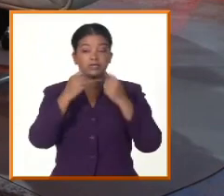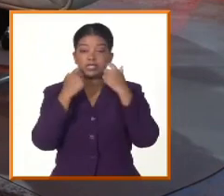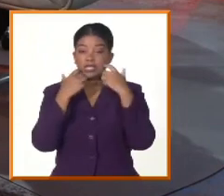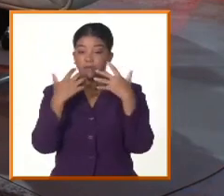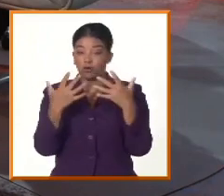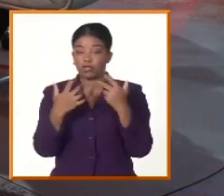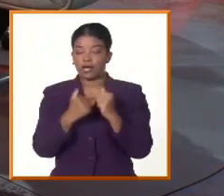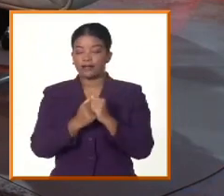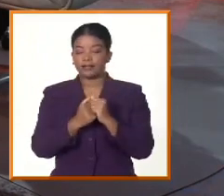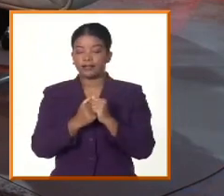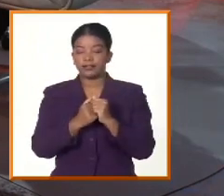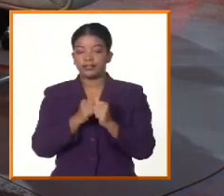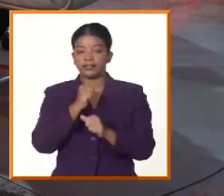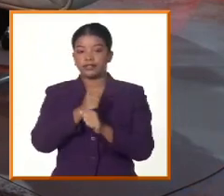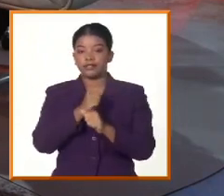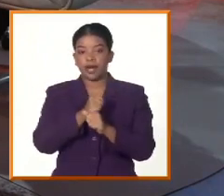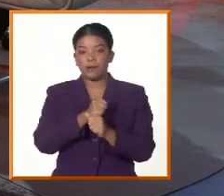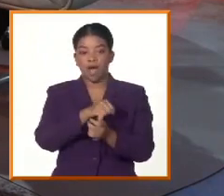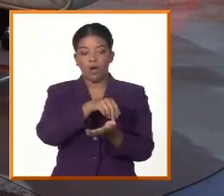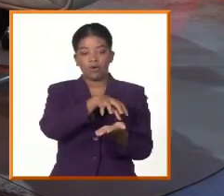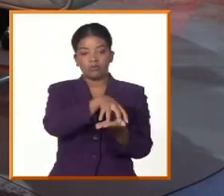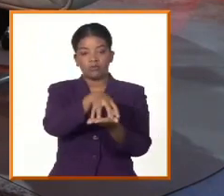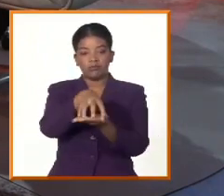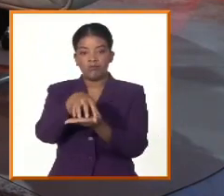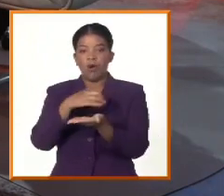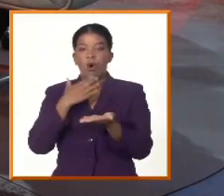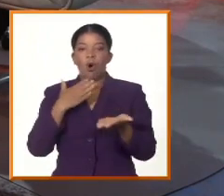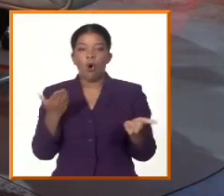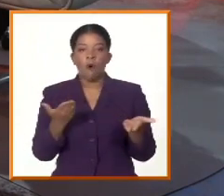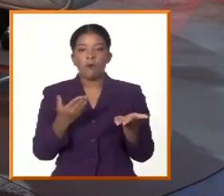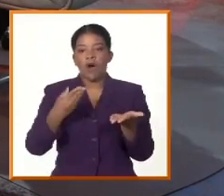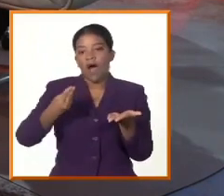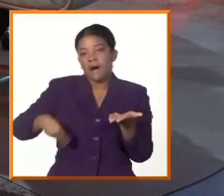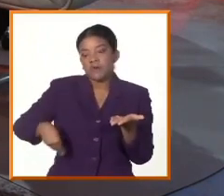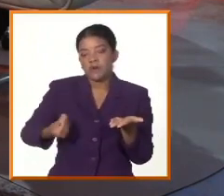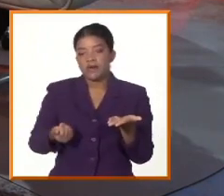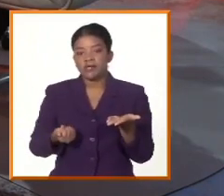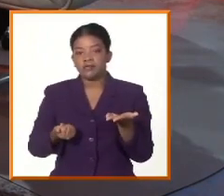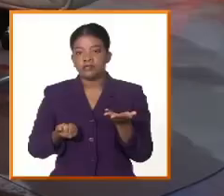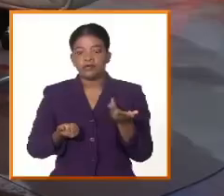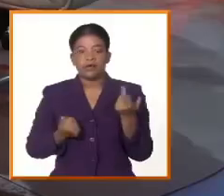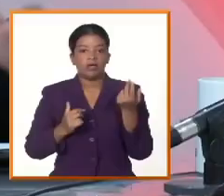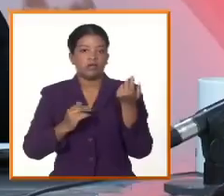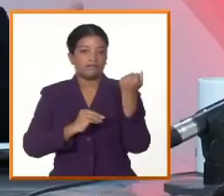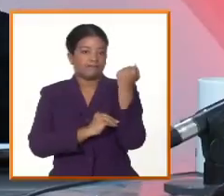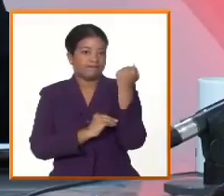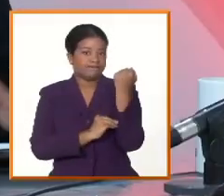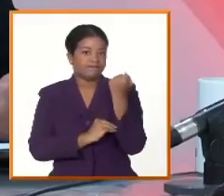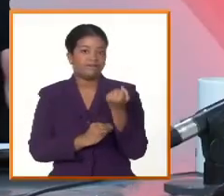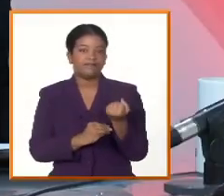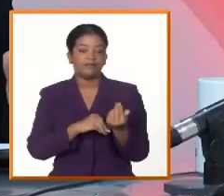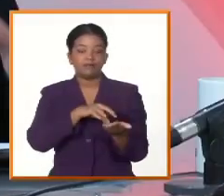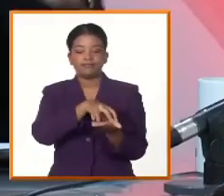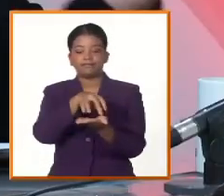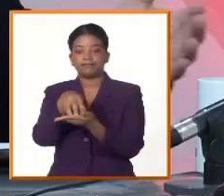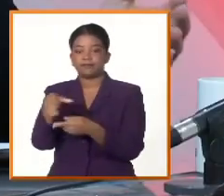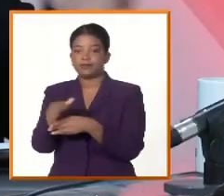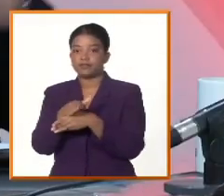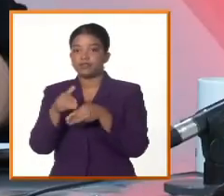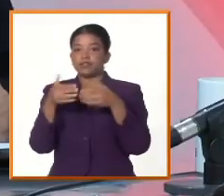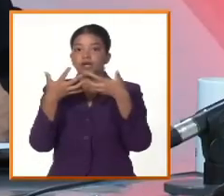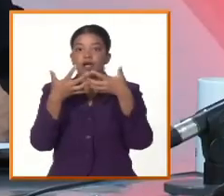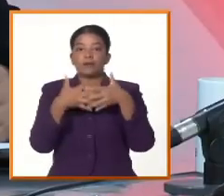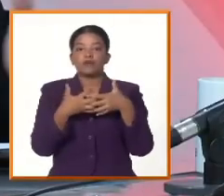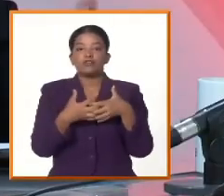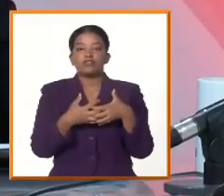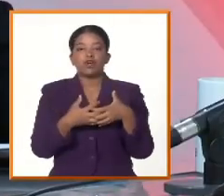territorial como aprovechar cada vez más las potencialidades que tiene cada territorio en la producción de alimentos que es la clave puede